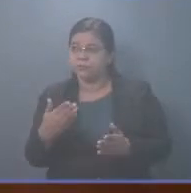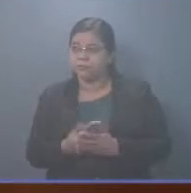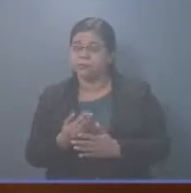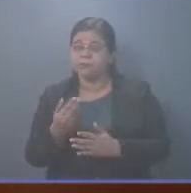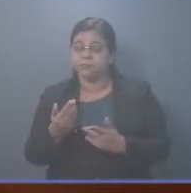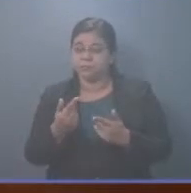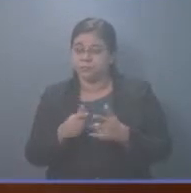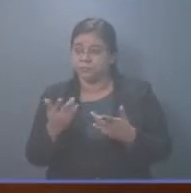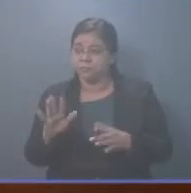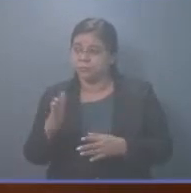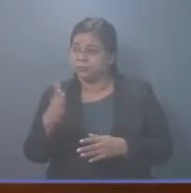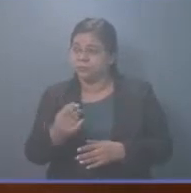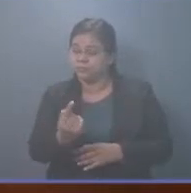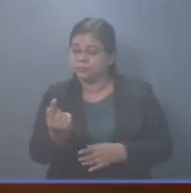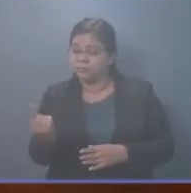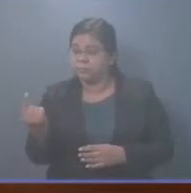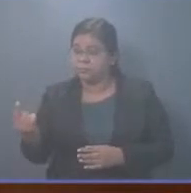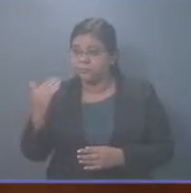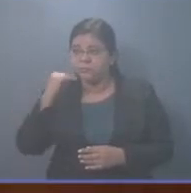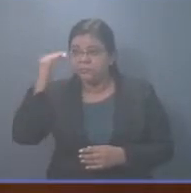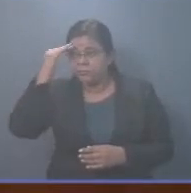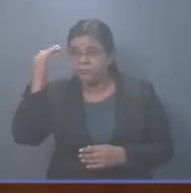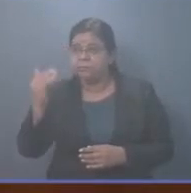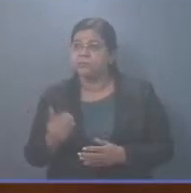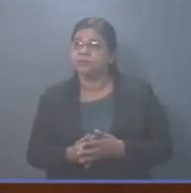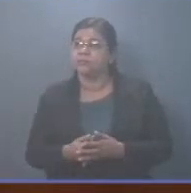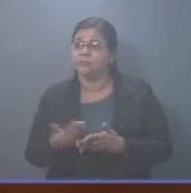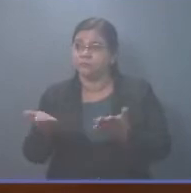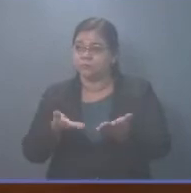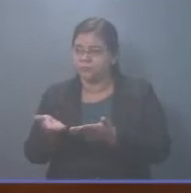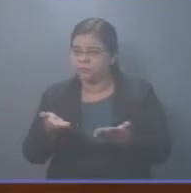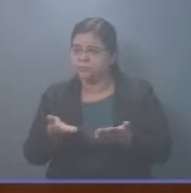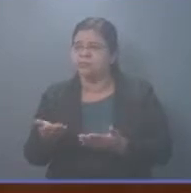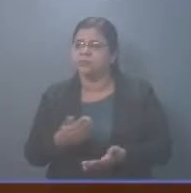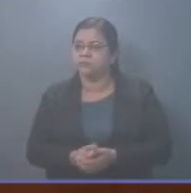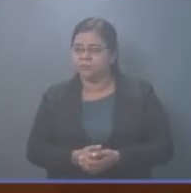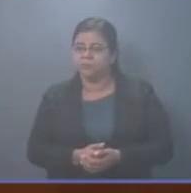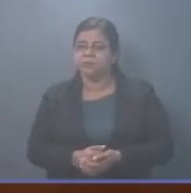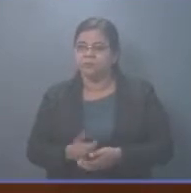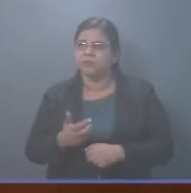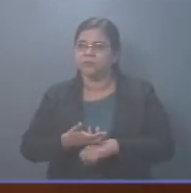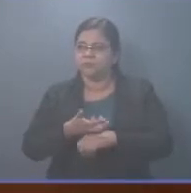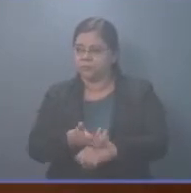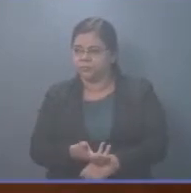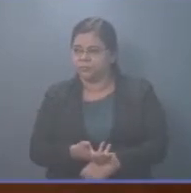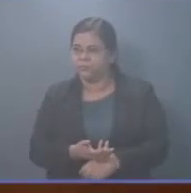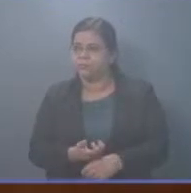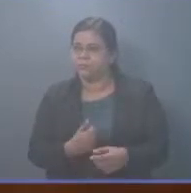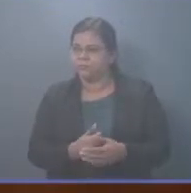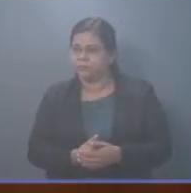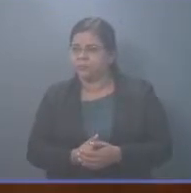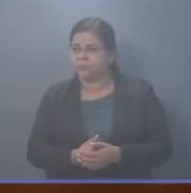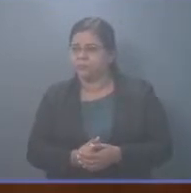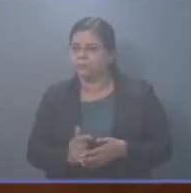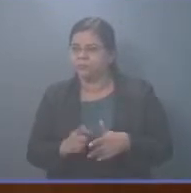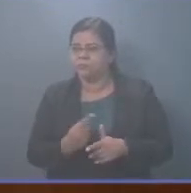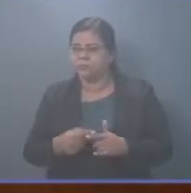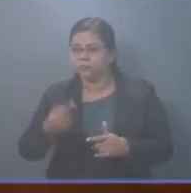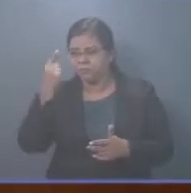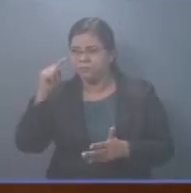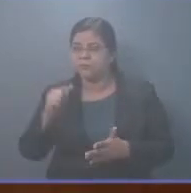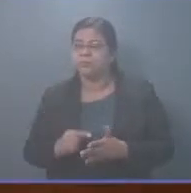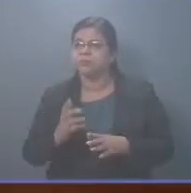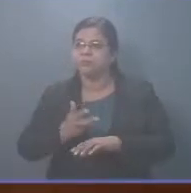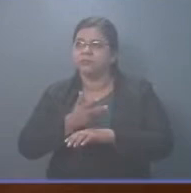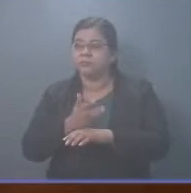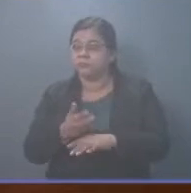uso exclusivo de las personas adultas mayores en los servicios de transporte colectivo, para que la población haga uso del transporte colectivo,